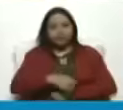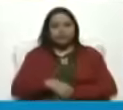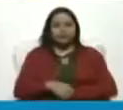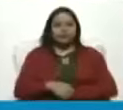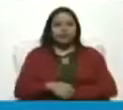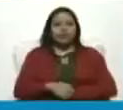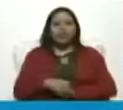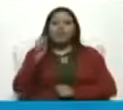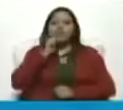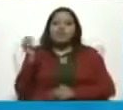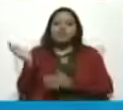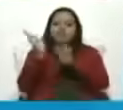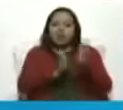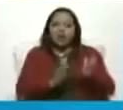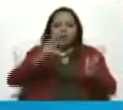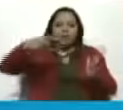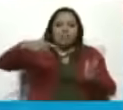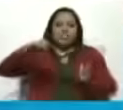¿Quién trajo los PCR